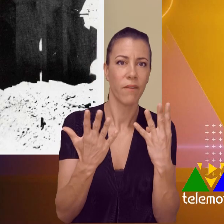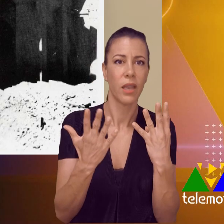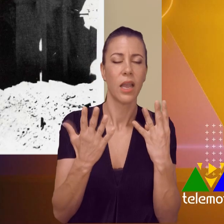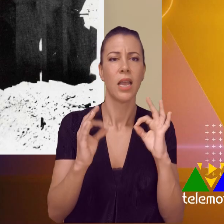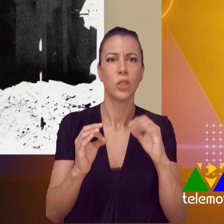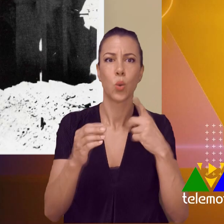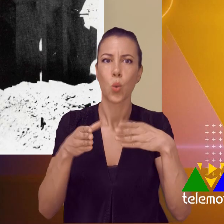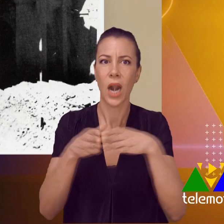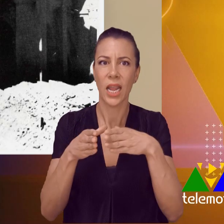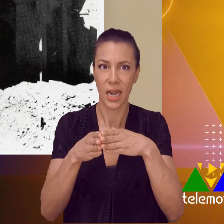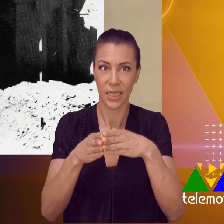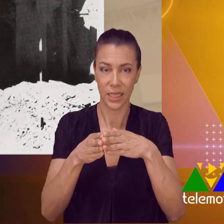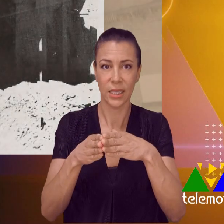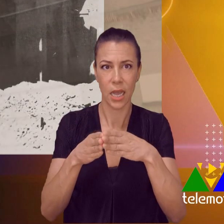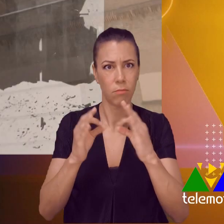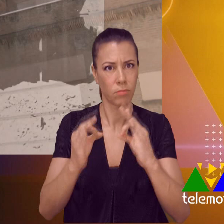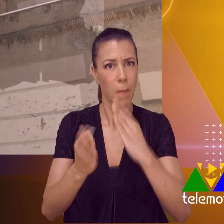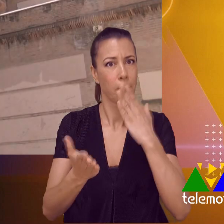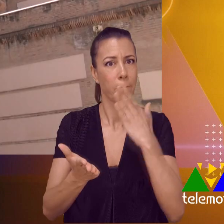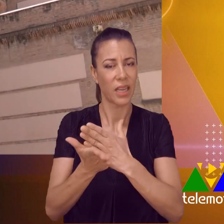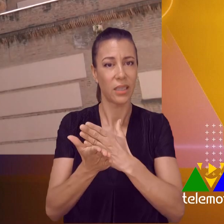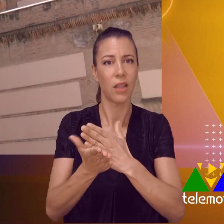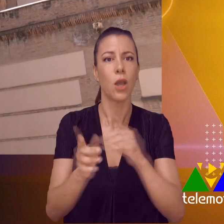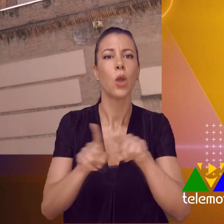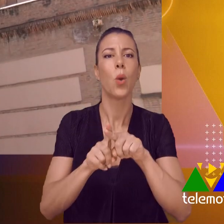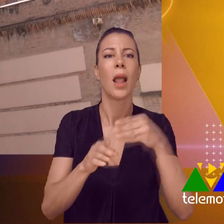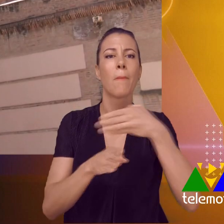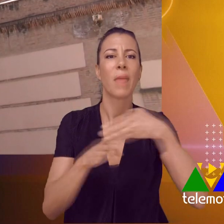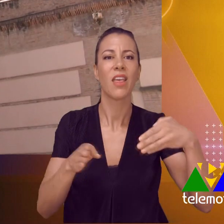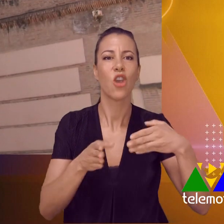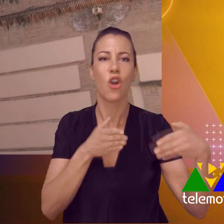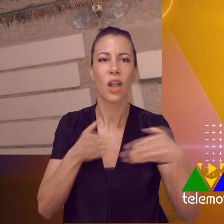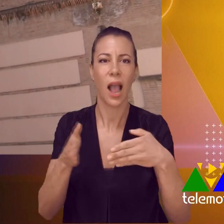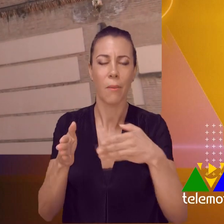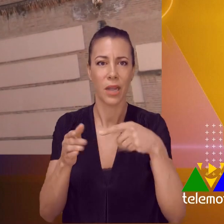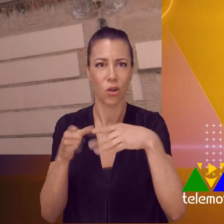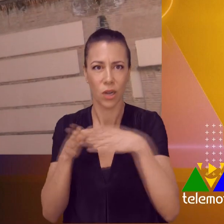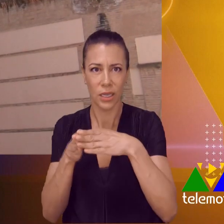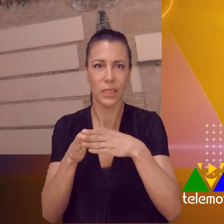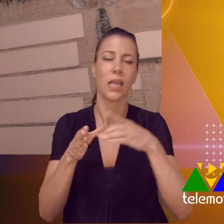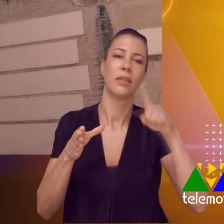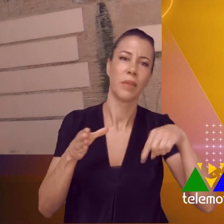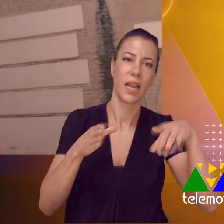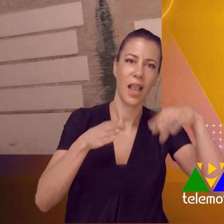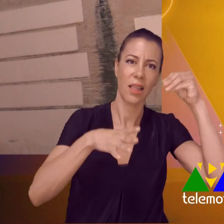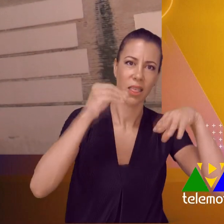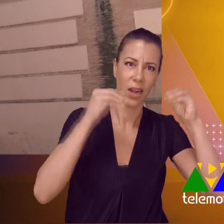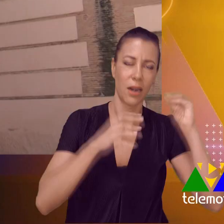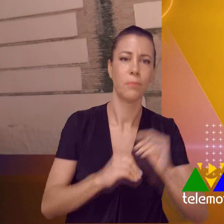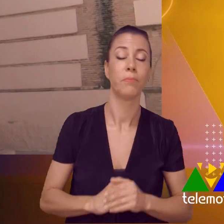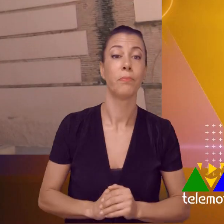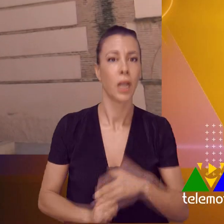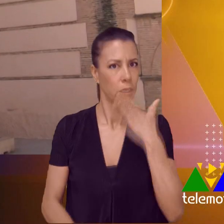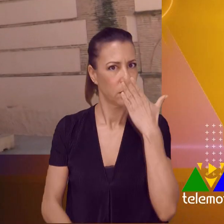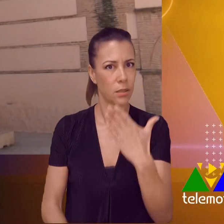una iglesia colegiata, es decir, a medio camino entre la parroquia y la catedral. La verdad